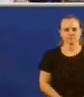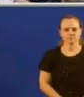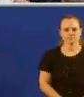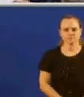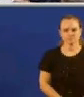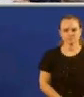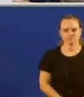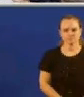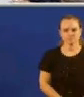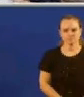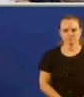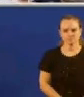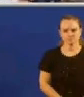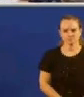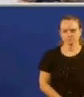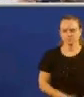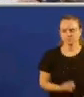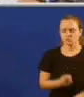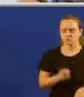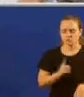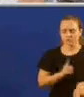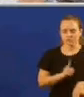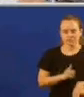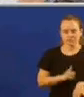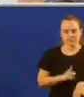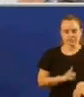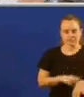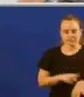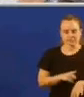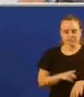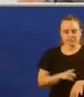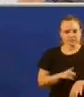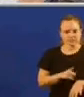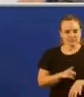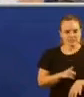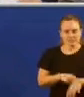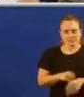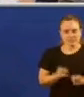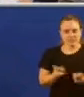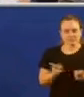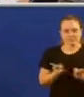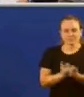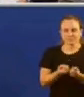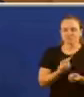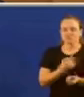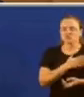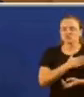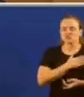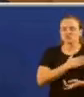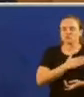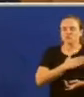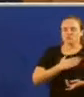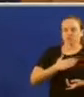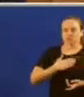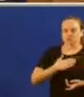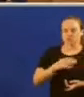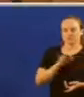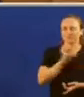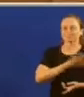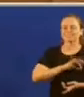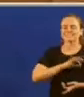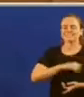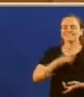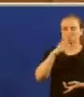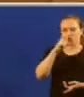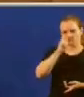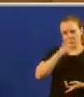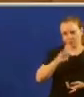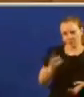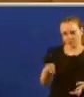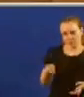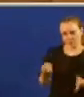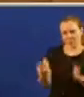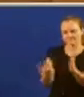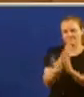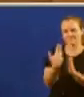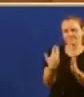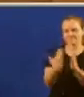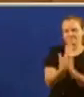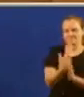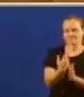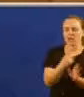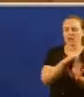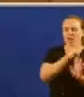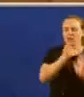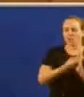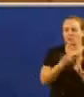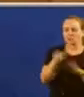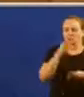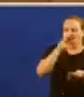Quedanos moi pouco tempo a min gustaríame, señor Feijó que nos explicara outros incumplimentos que vostedes ten das